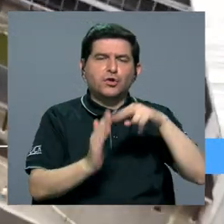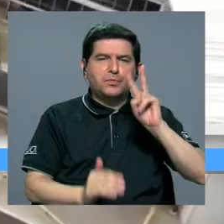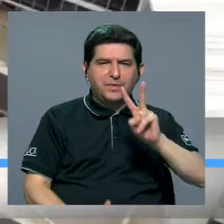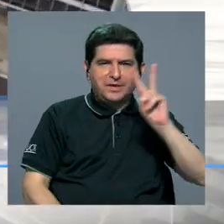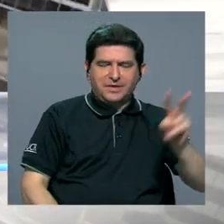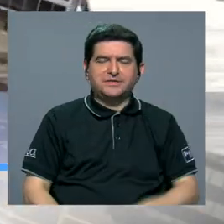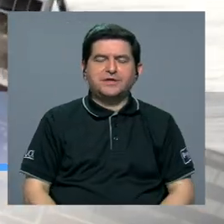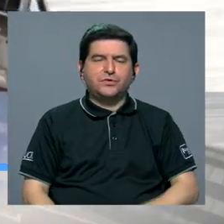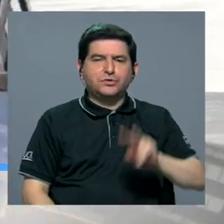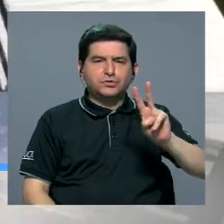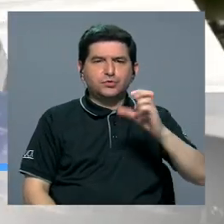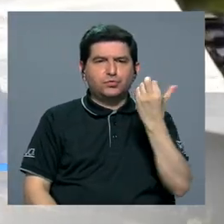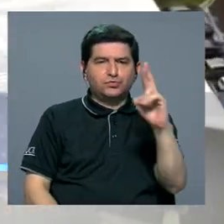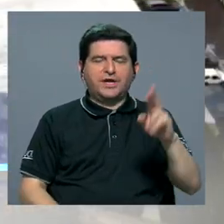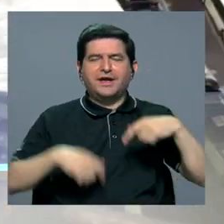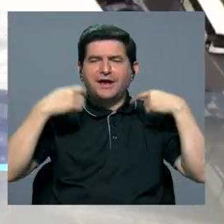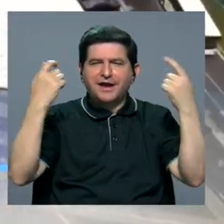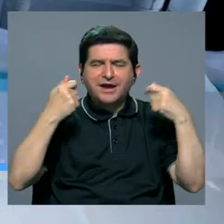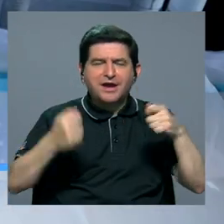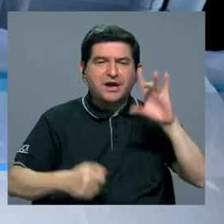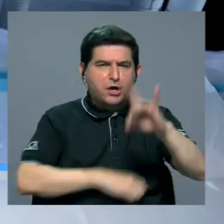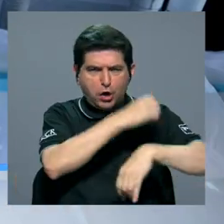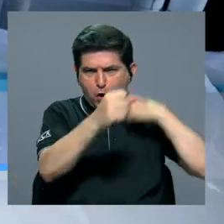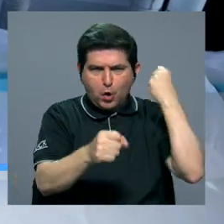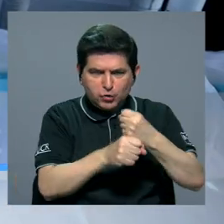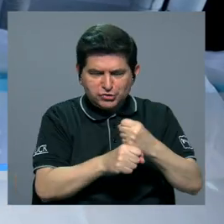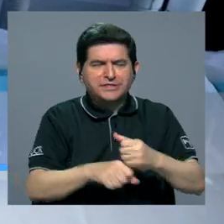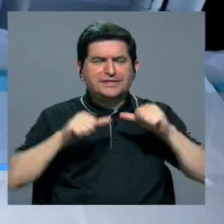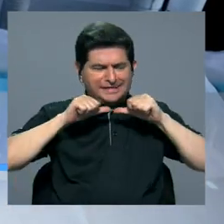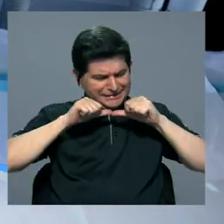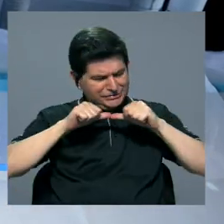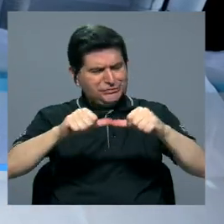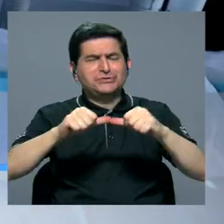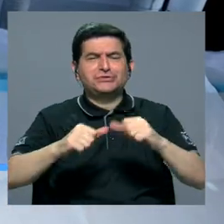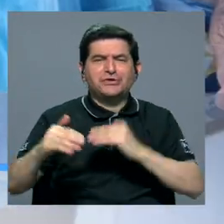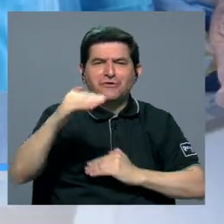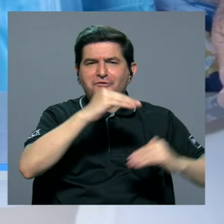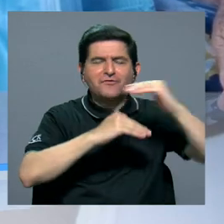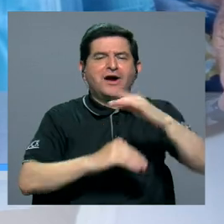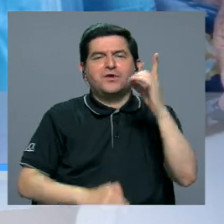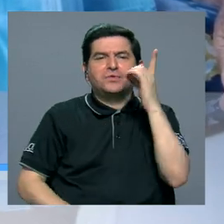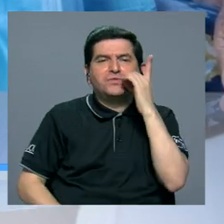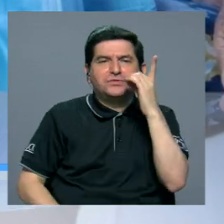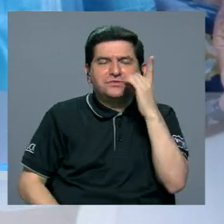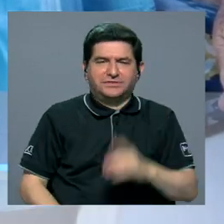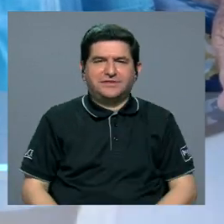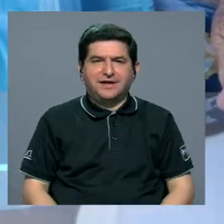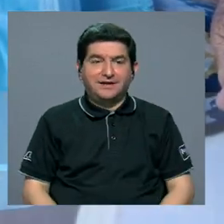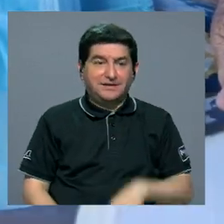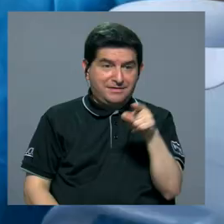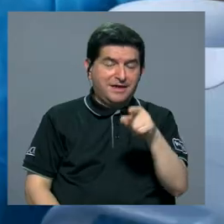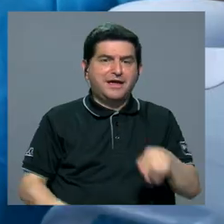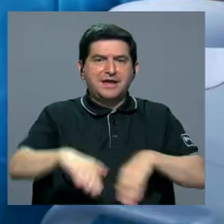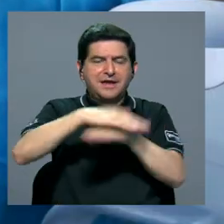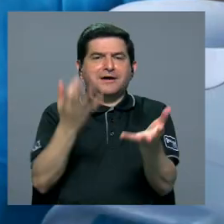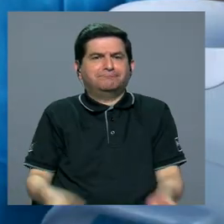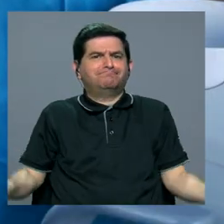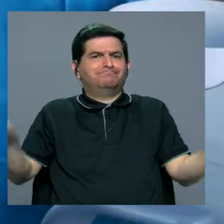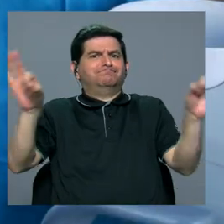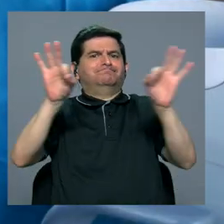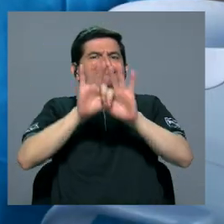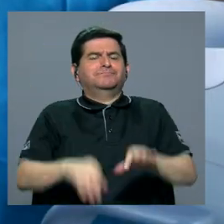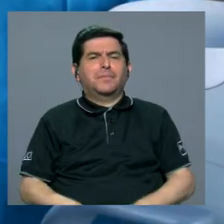Este 2022, la UCR celebra que por 80 años consecutivos, la Facultad de Odontología ha sido un